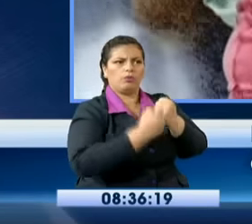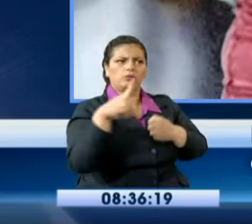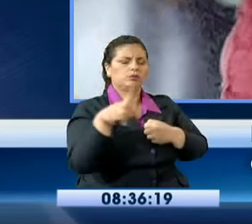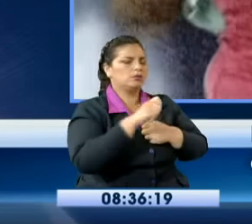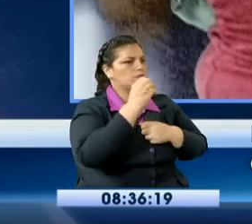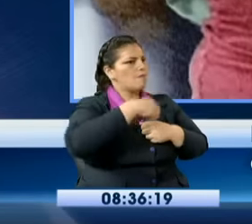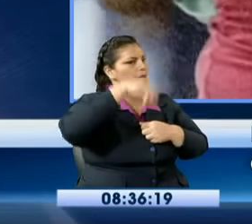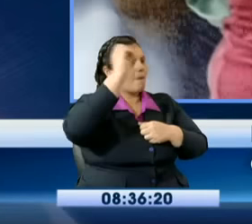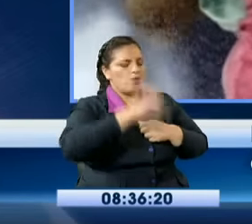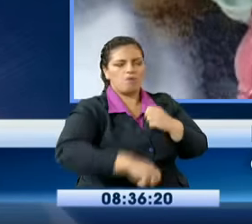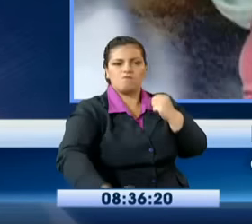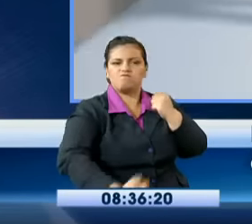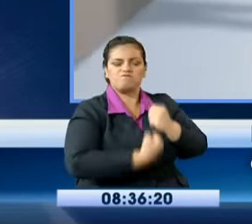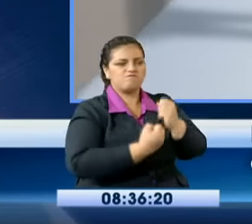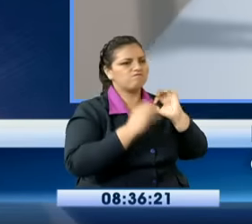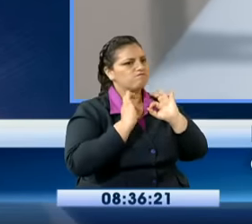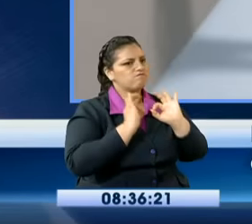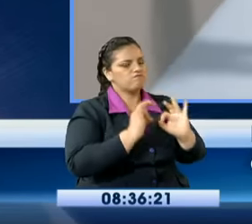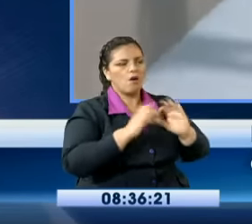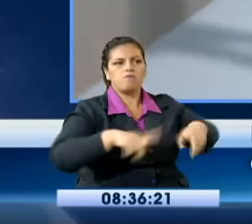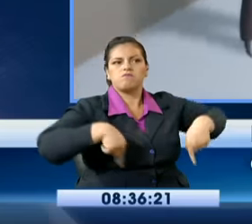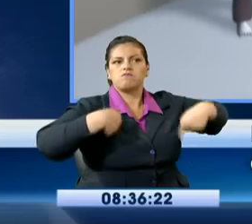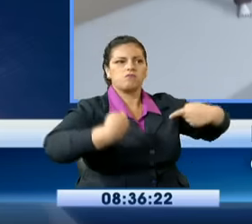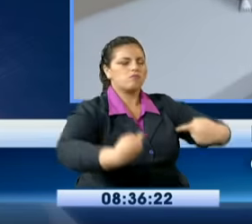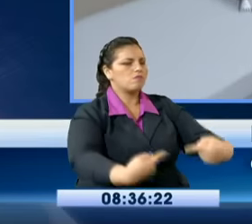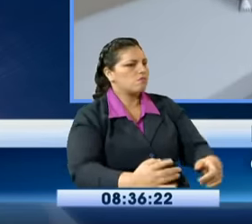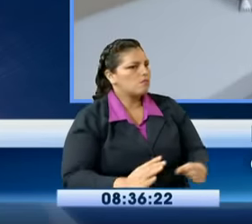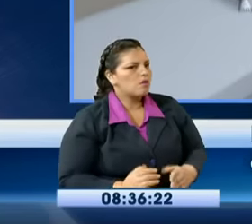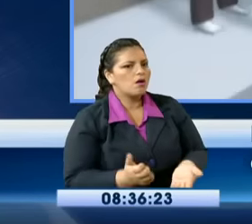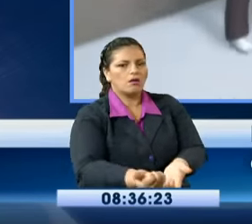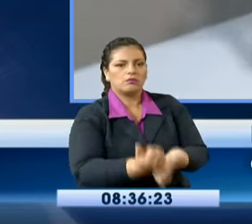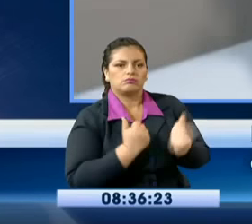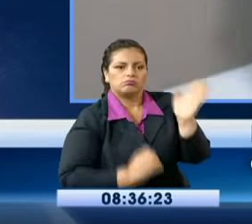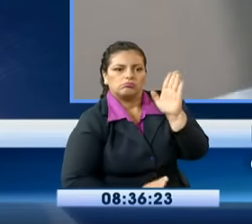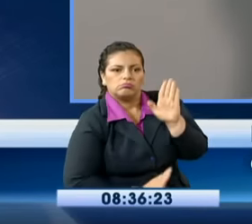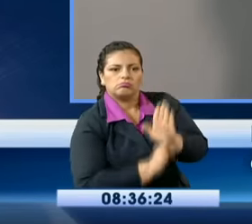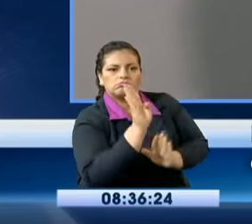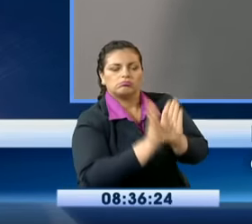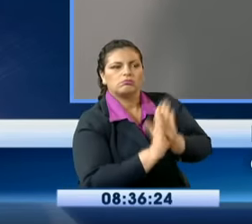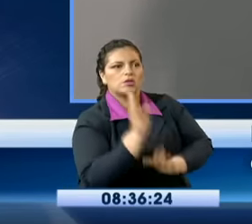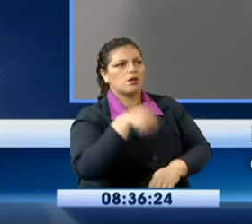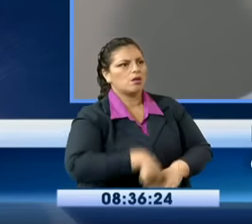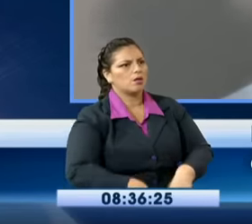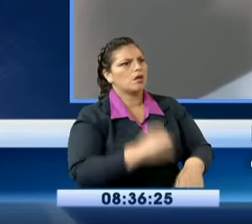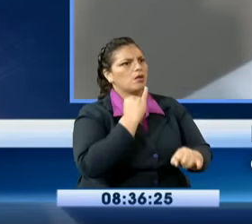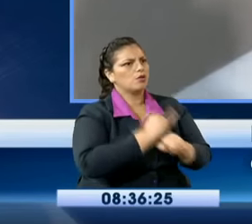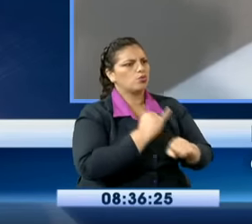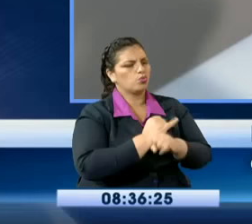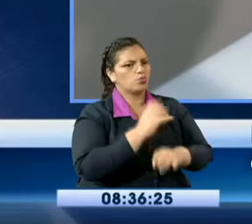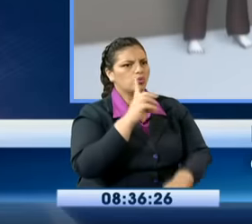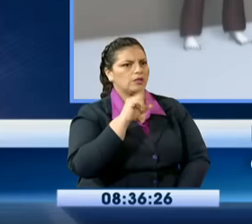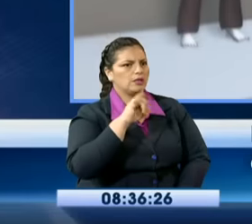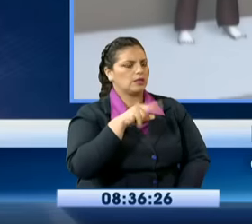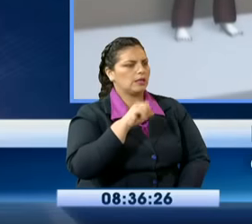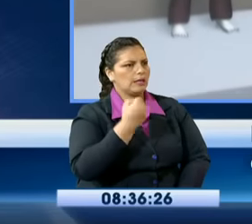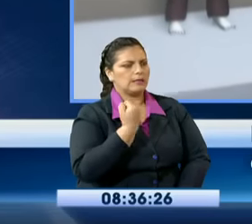y de manera permanente, repito, a nuestra superación, a nuestro fortalecimiento como institución. Y quiero, pues,